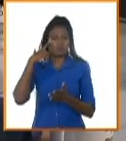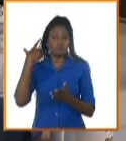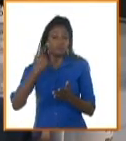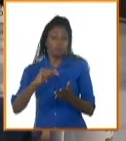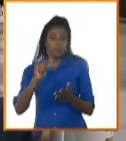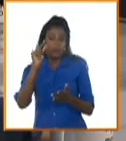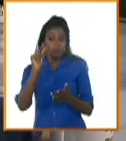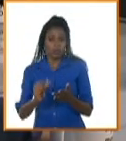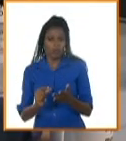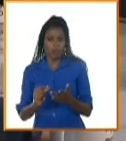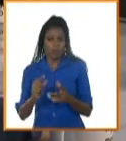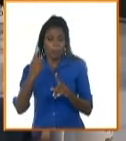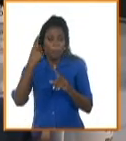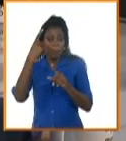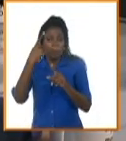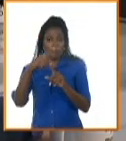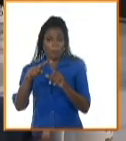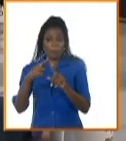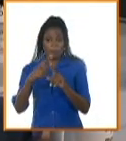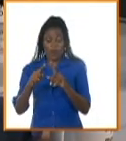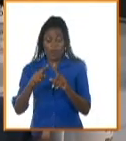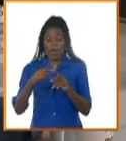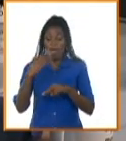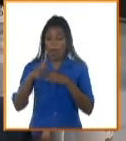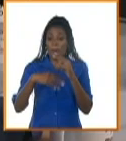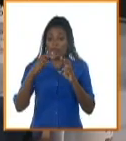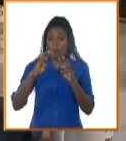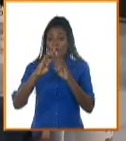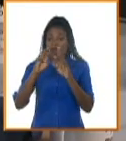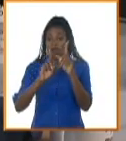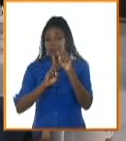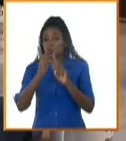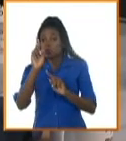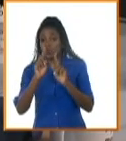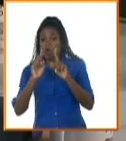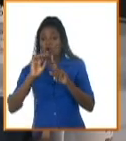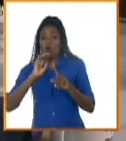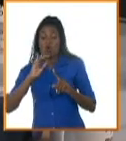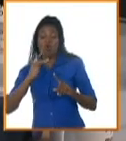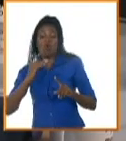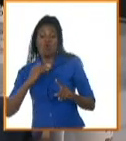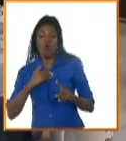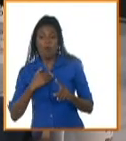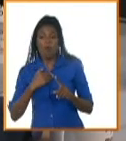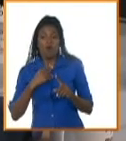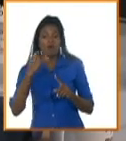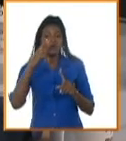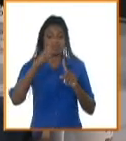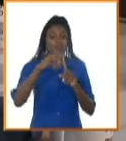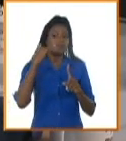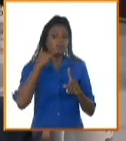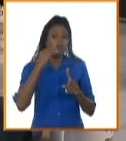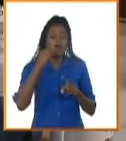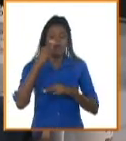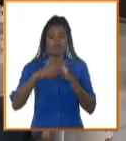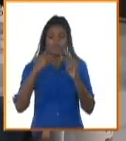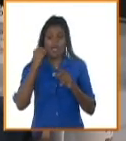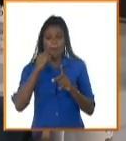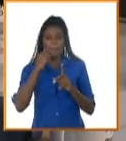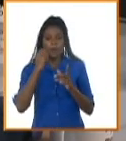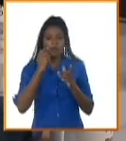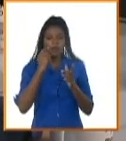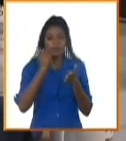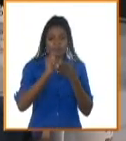decían Bueno pero si hay ahora problemas con la conectividad de datos Entonces cómo transformó y va a poder hacer más operaciones van a poder las personas